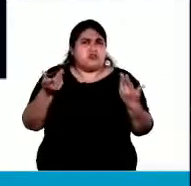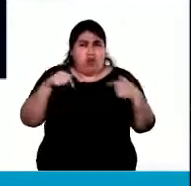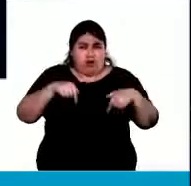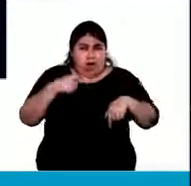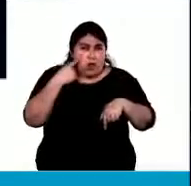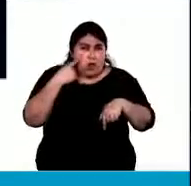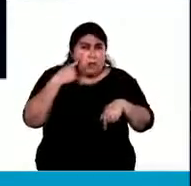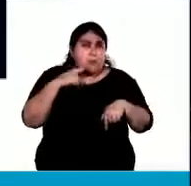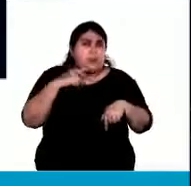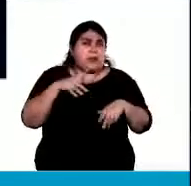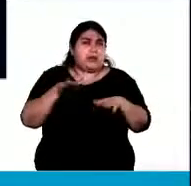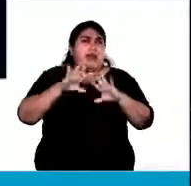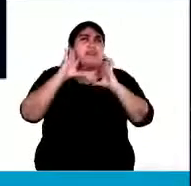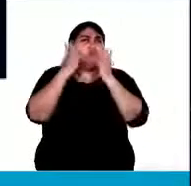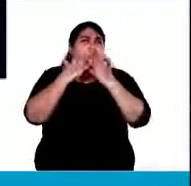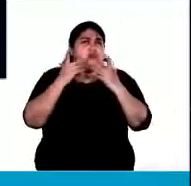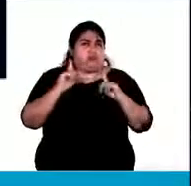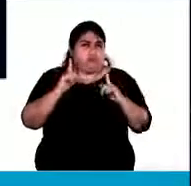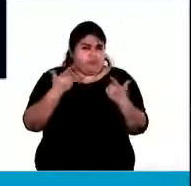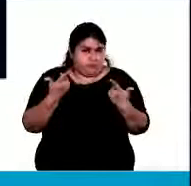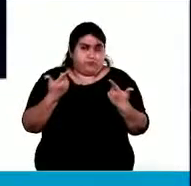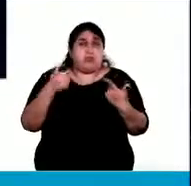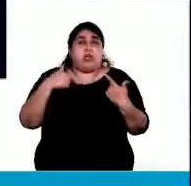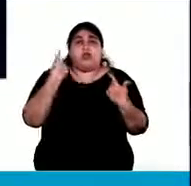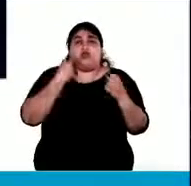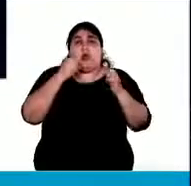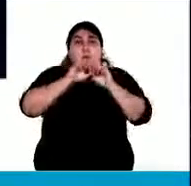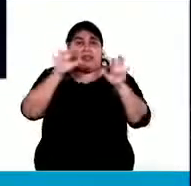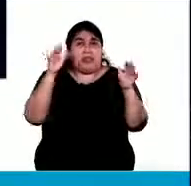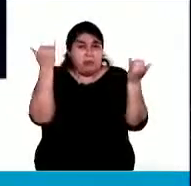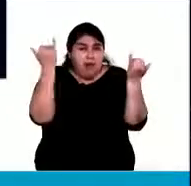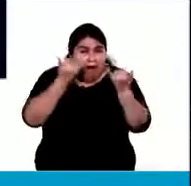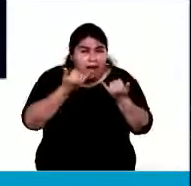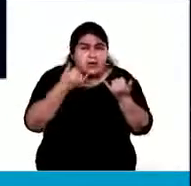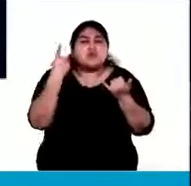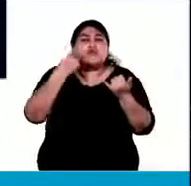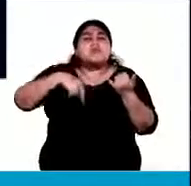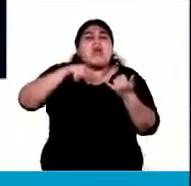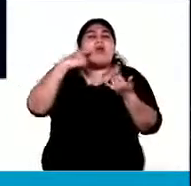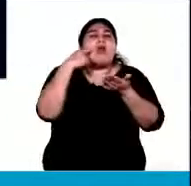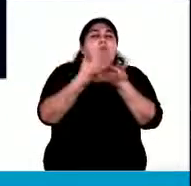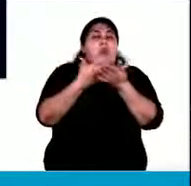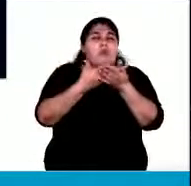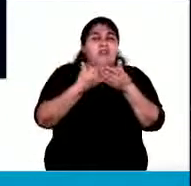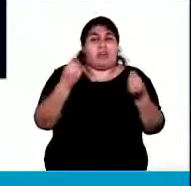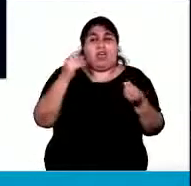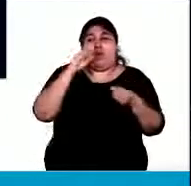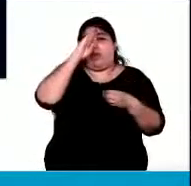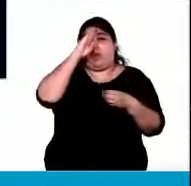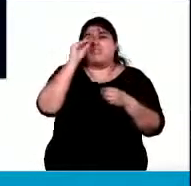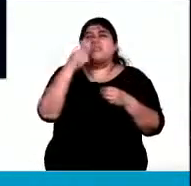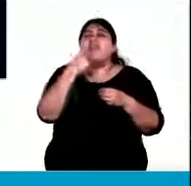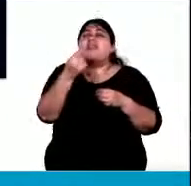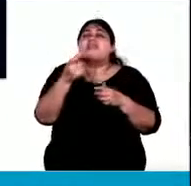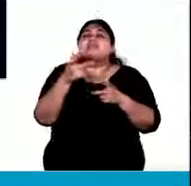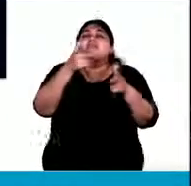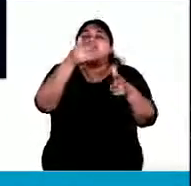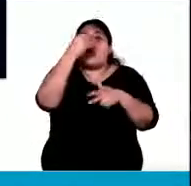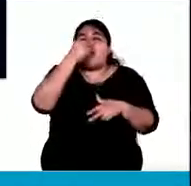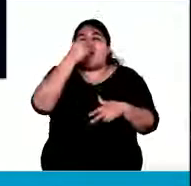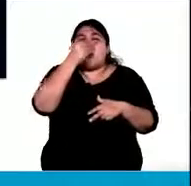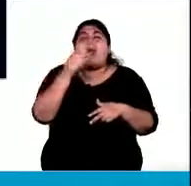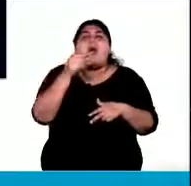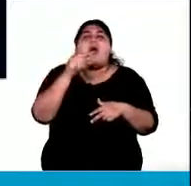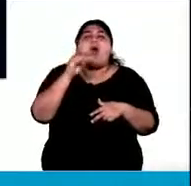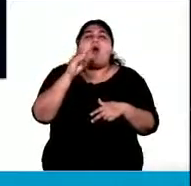viviendo en el mundo. Hay una pandemia y ustedes plantean cómo hizo Bolsonaro en Brasil, que es una gripecita, que eso no afecta